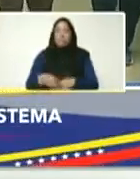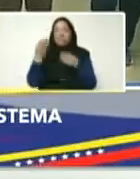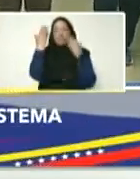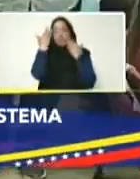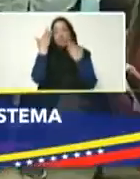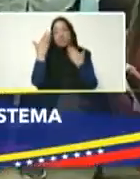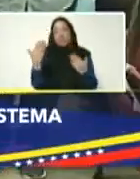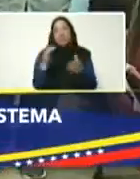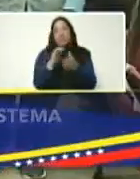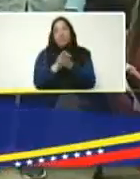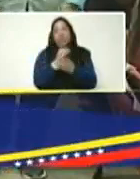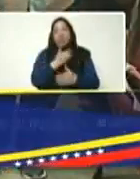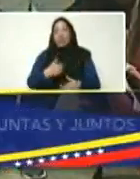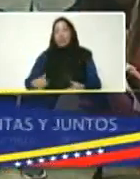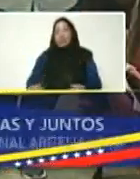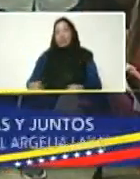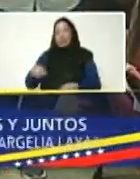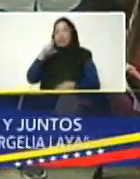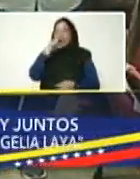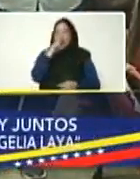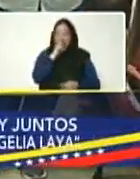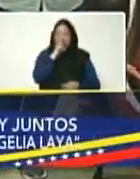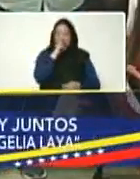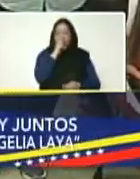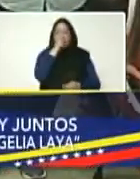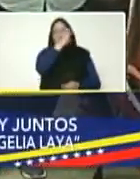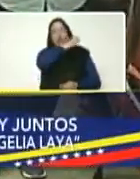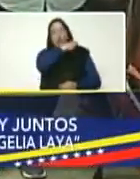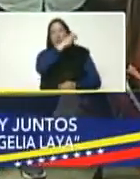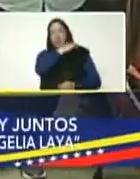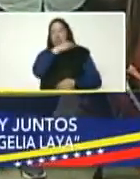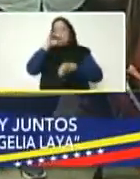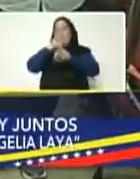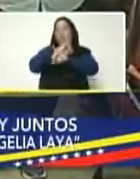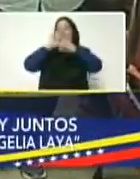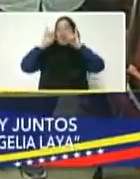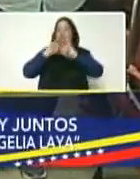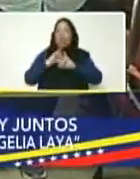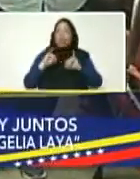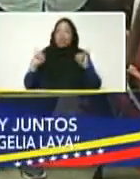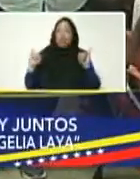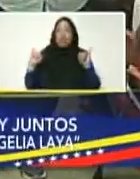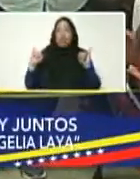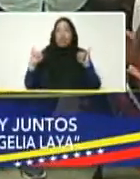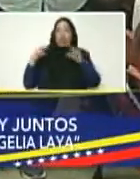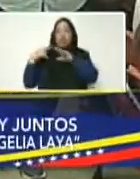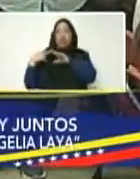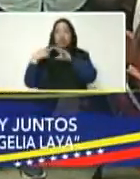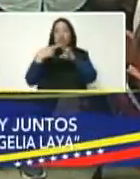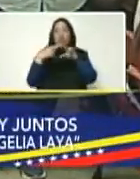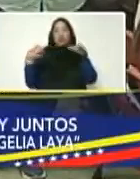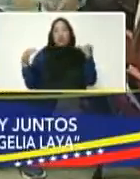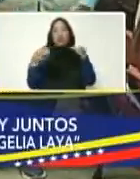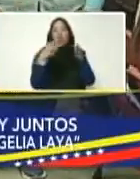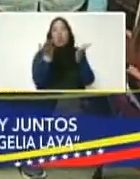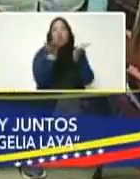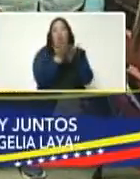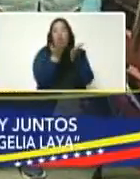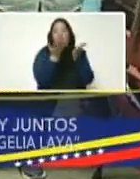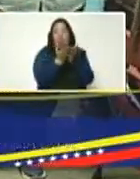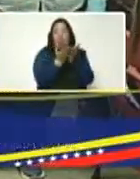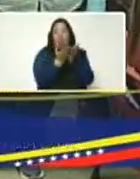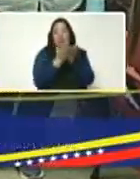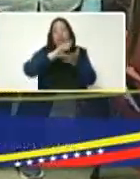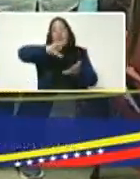Saludo, mi comandante en jefe. Aquí estamos felices, felices porque estamos entregando esta unidad educativa